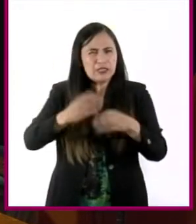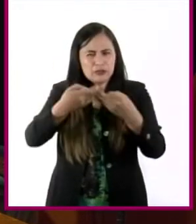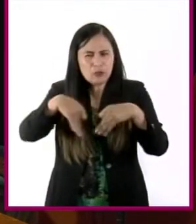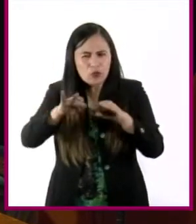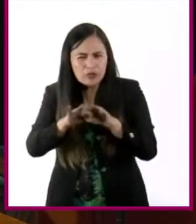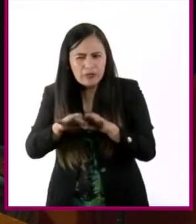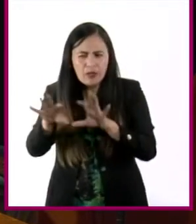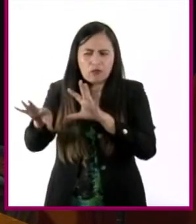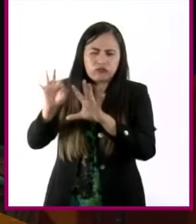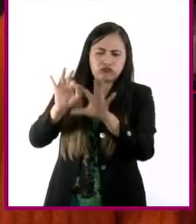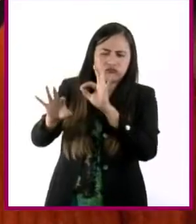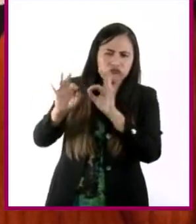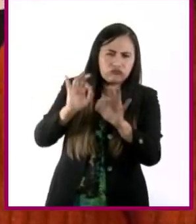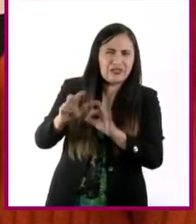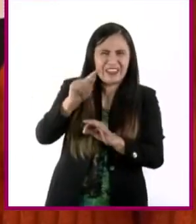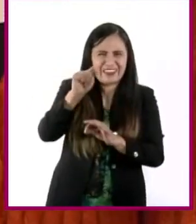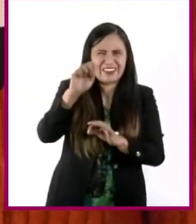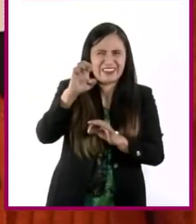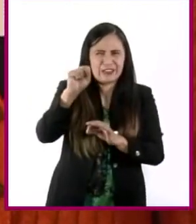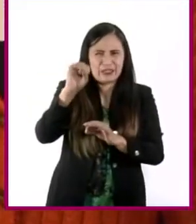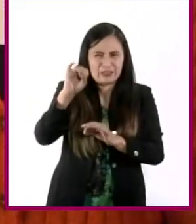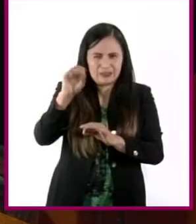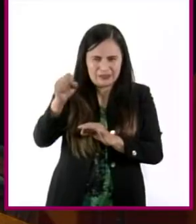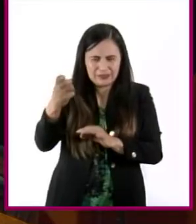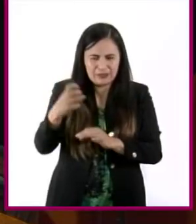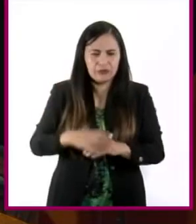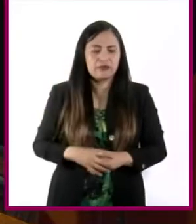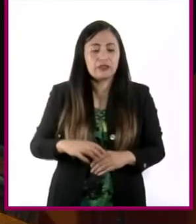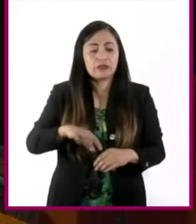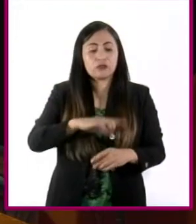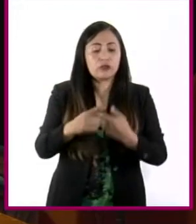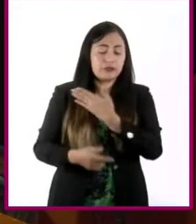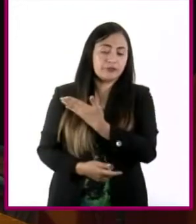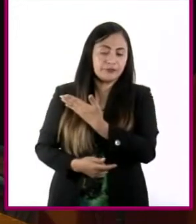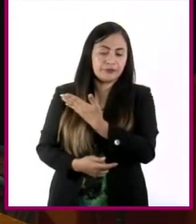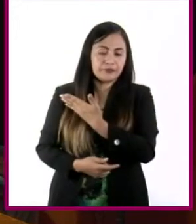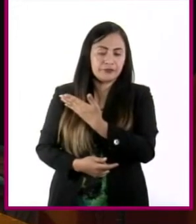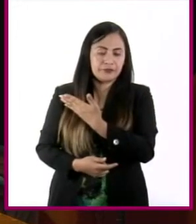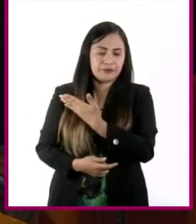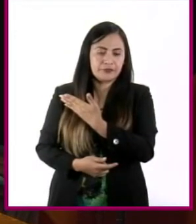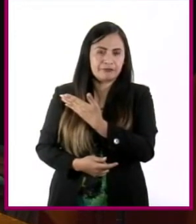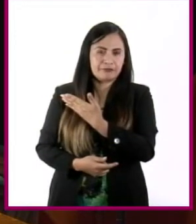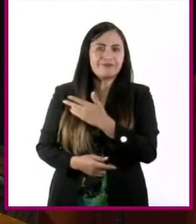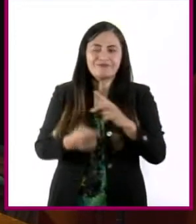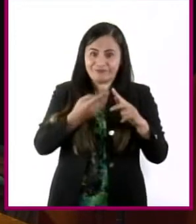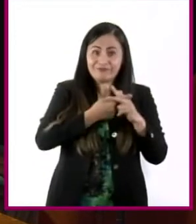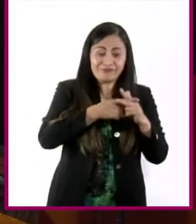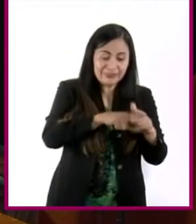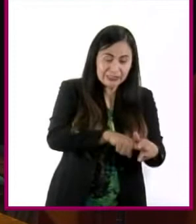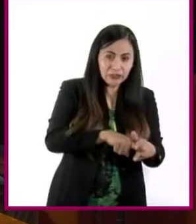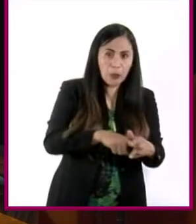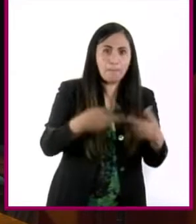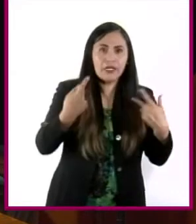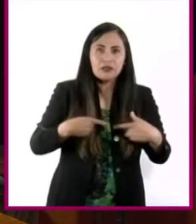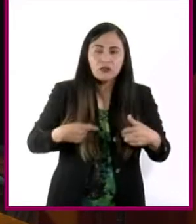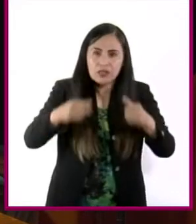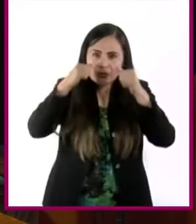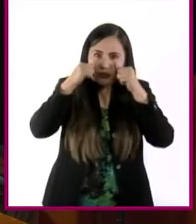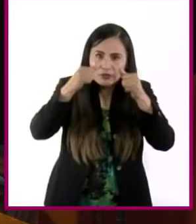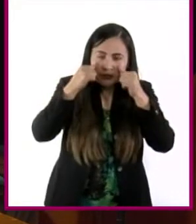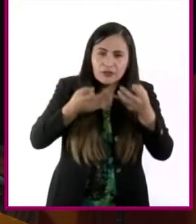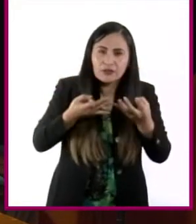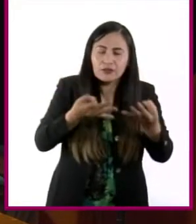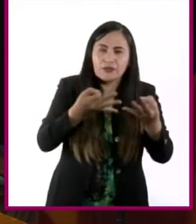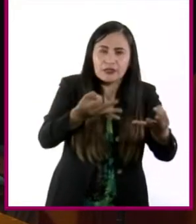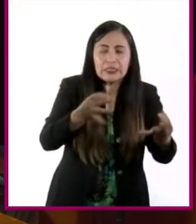exposición, sobre todo de la tesis. 2. Enuncien un gancho. Un gancho es similar a lo que se hace en la introducción, captar la atención. Puede consistir